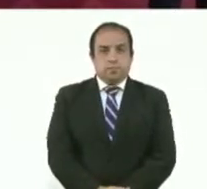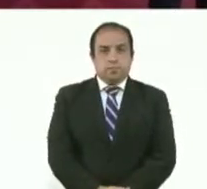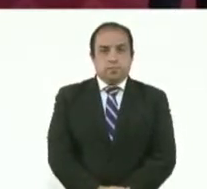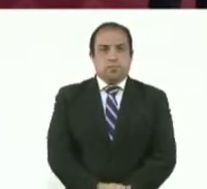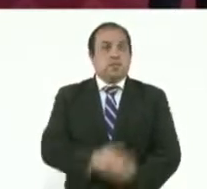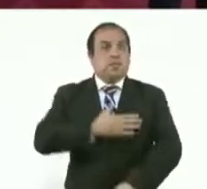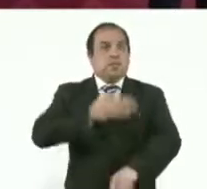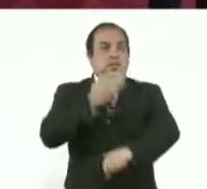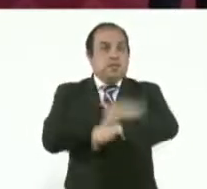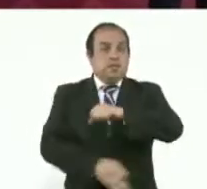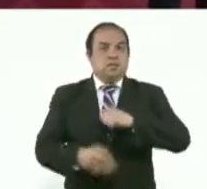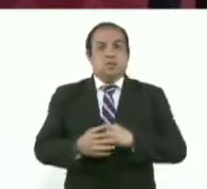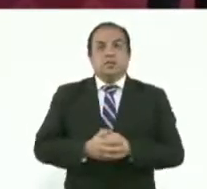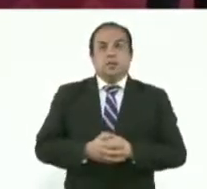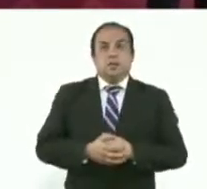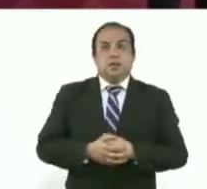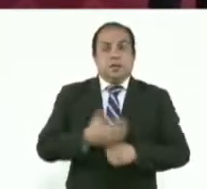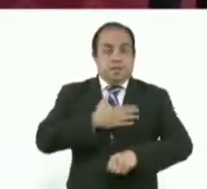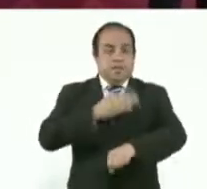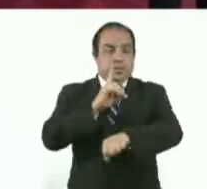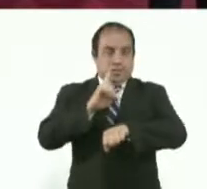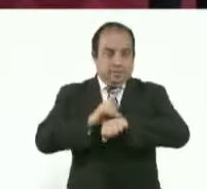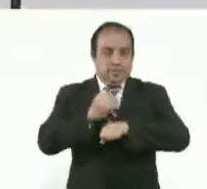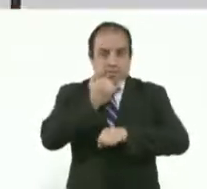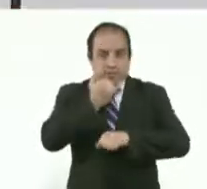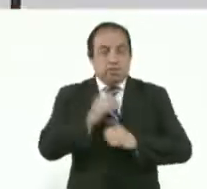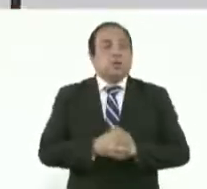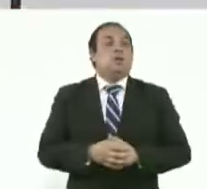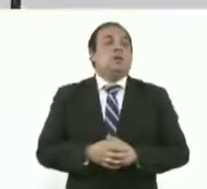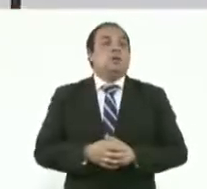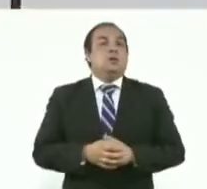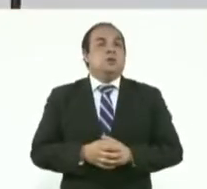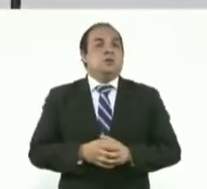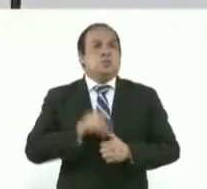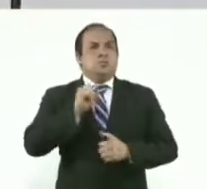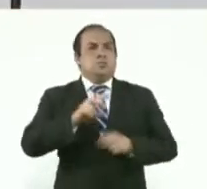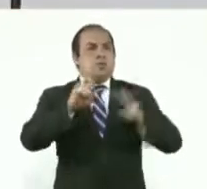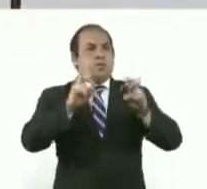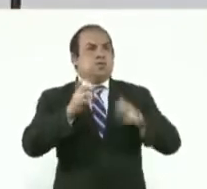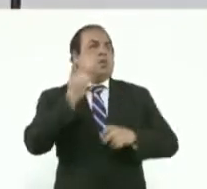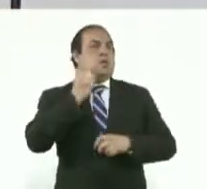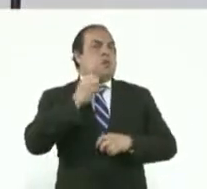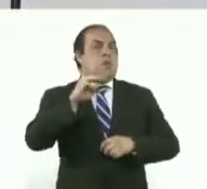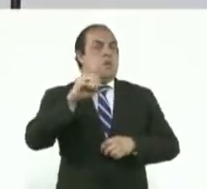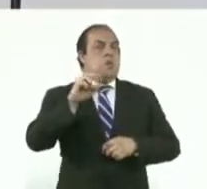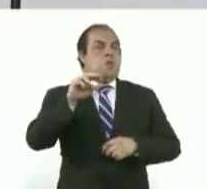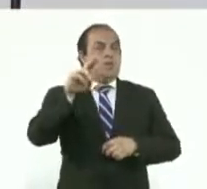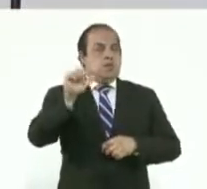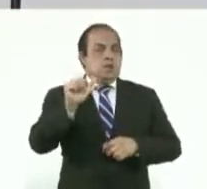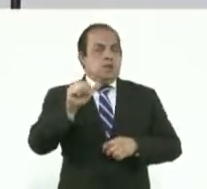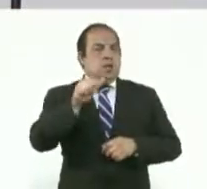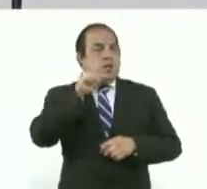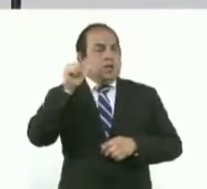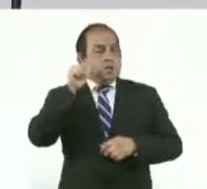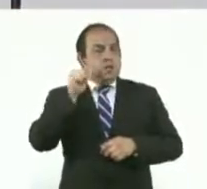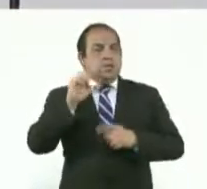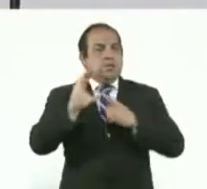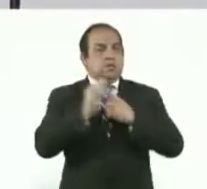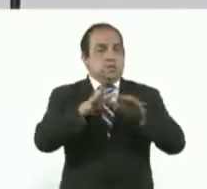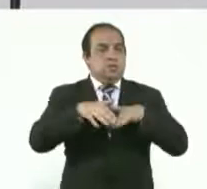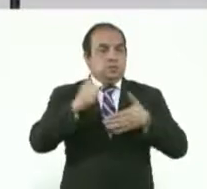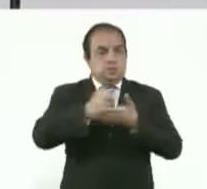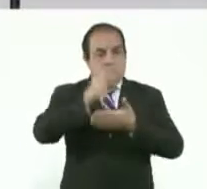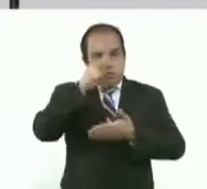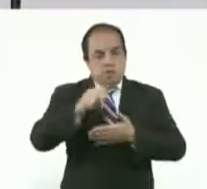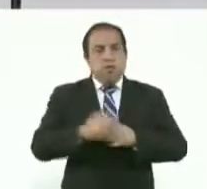¿Qué tal? Muy buenas tardes, buenos días todavía. Pero siguiendo sobre este mismo tema de los diputados de Morena, el día de ayer en el Congreso de la Ciudad de México